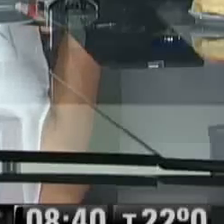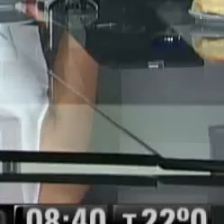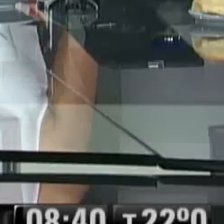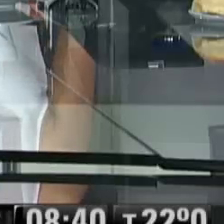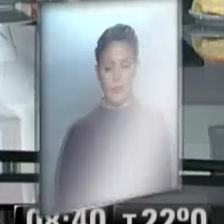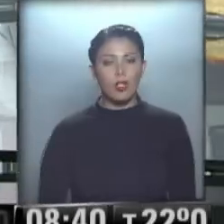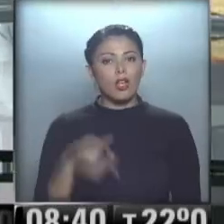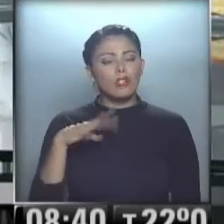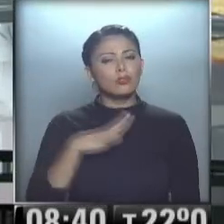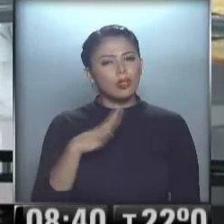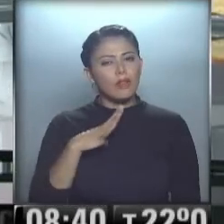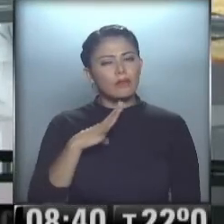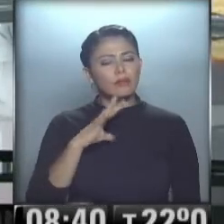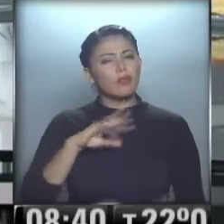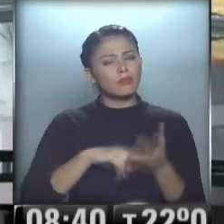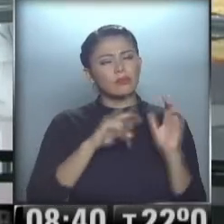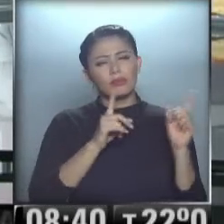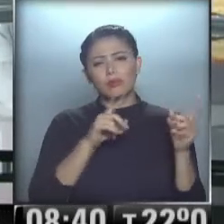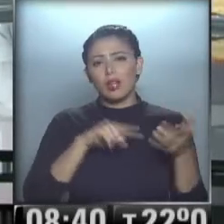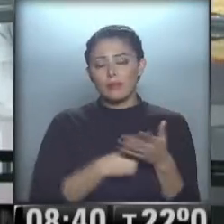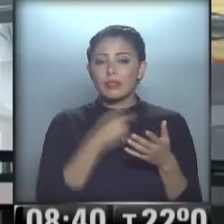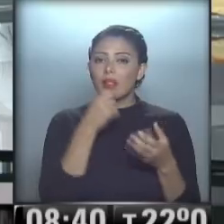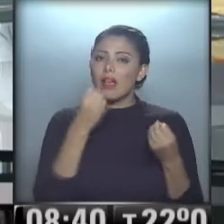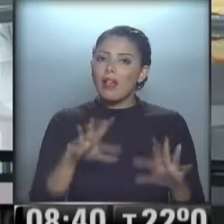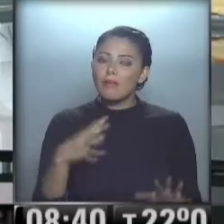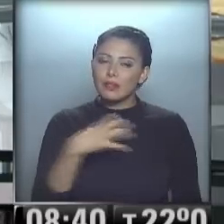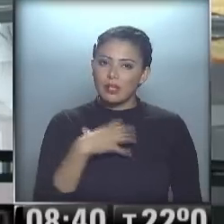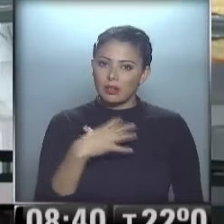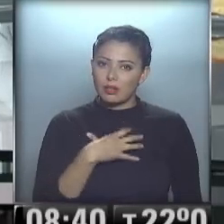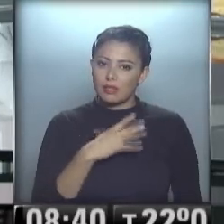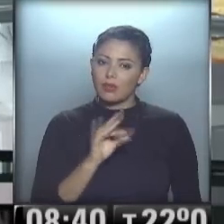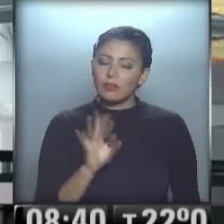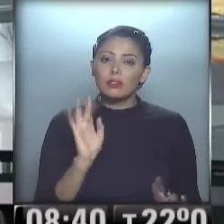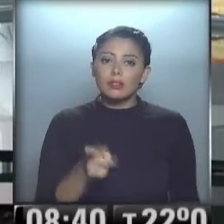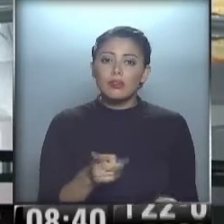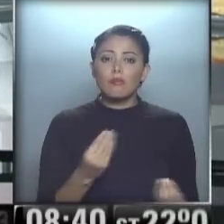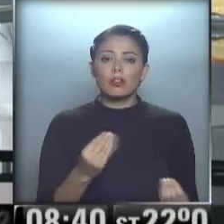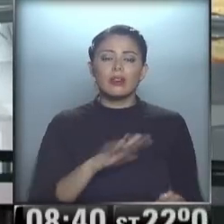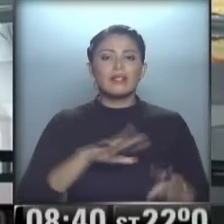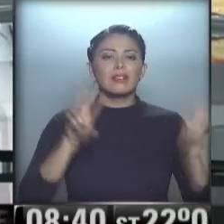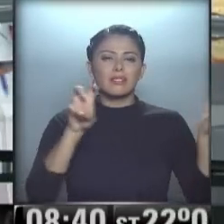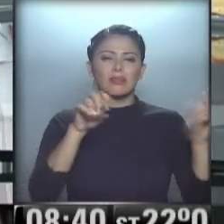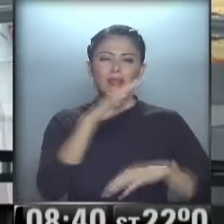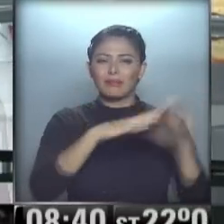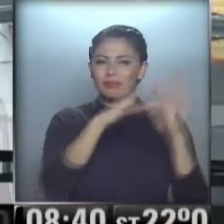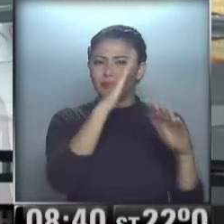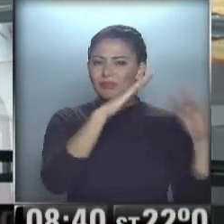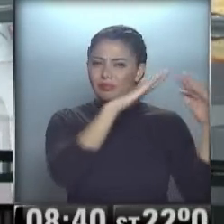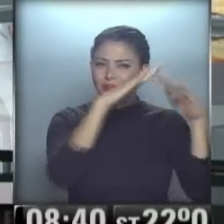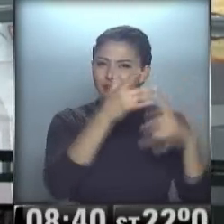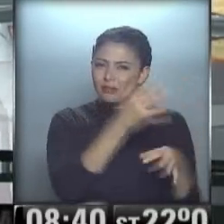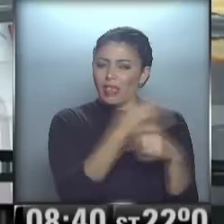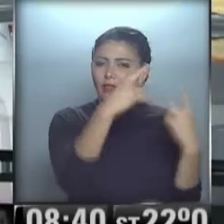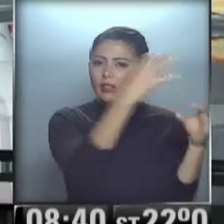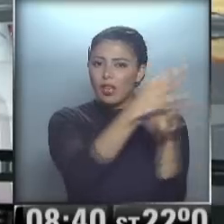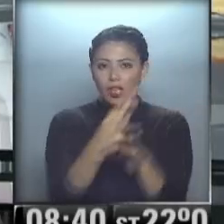todavía hay muchos inconvenientes en la ciudad de Buenos Aires para el inicio de clases sobre todo por la cuestión edilicia y porque en muchas